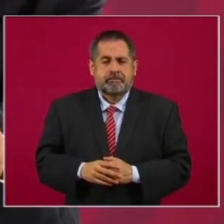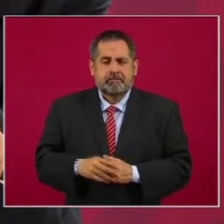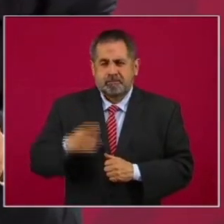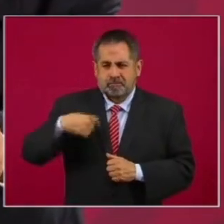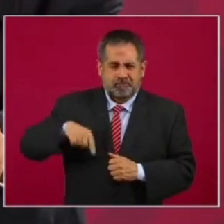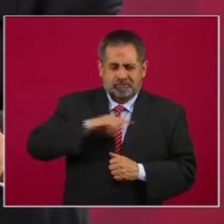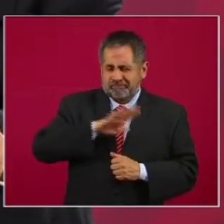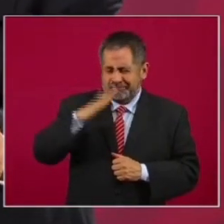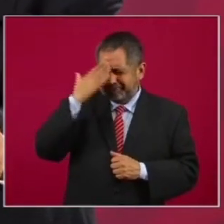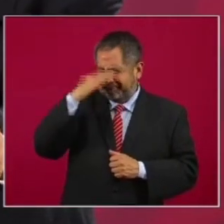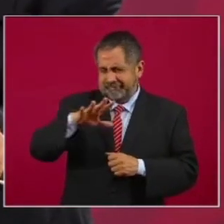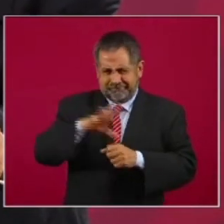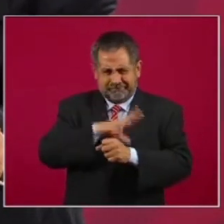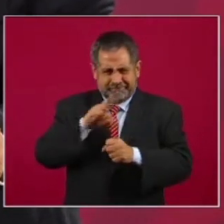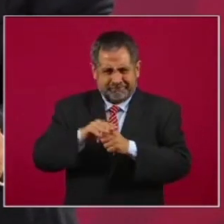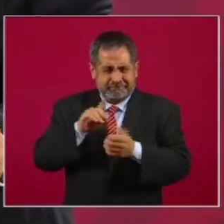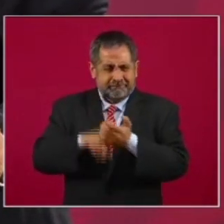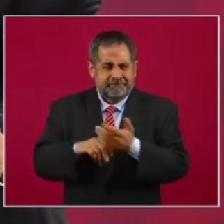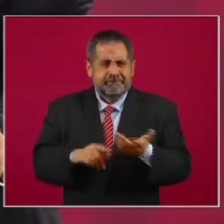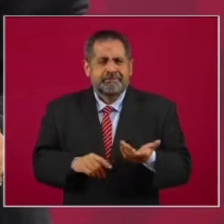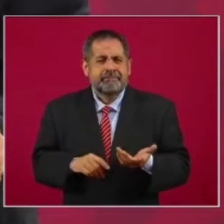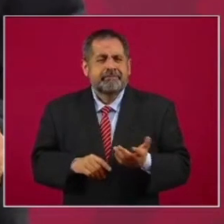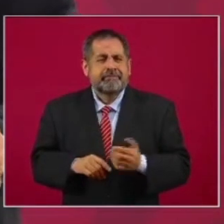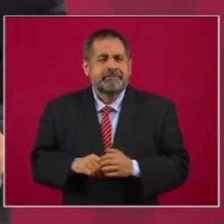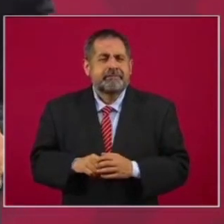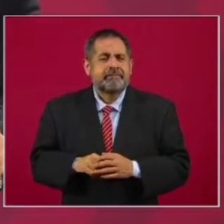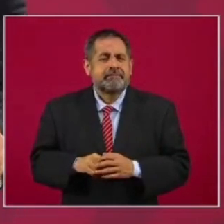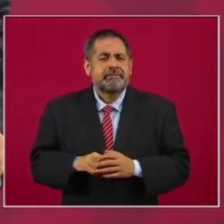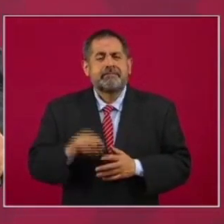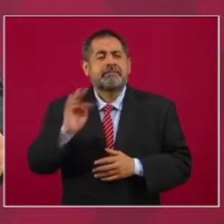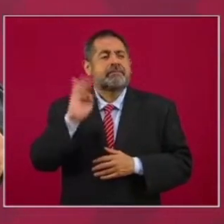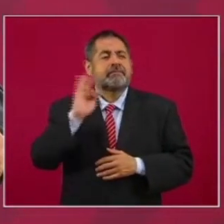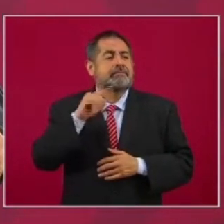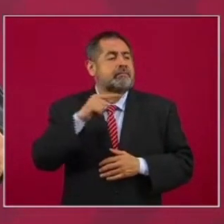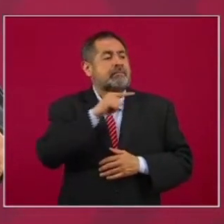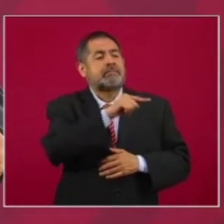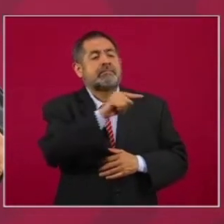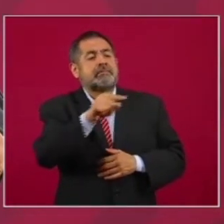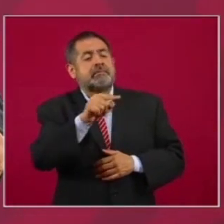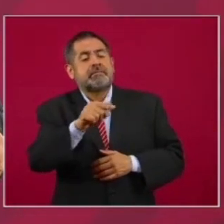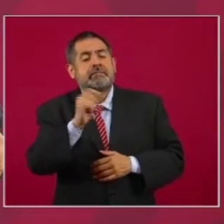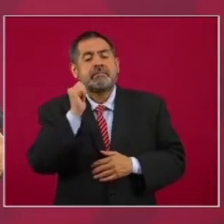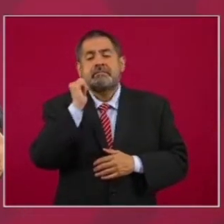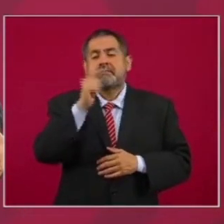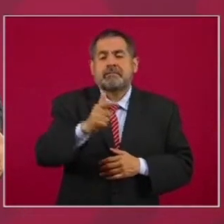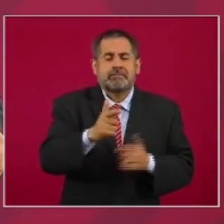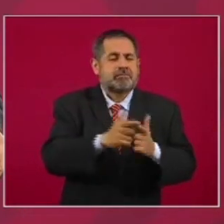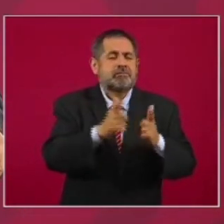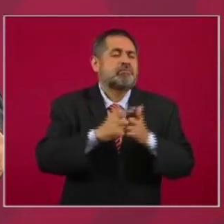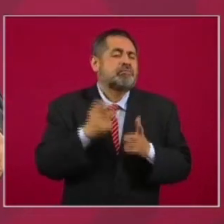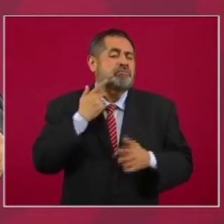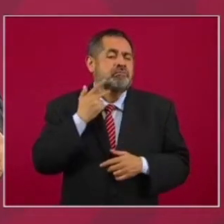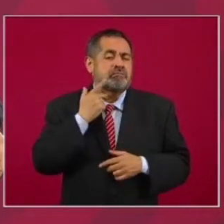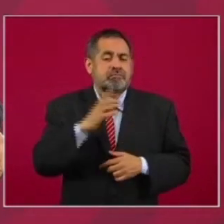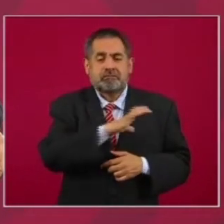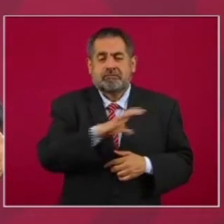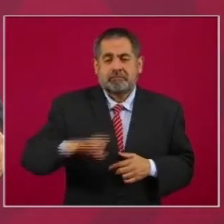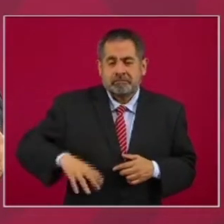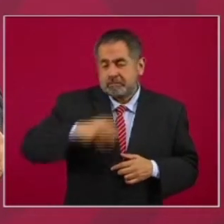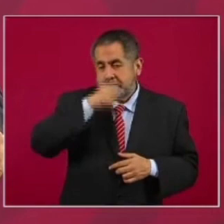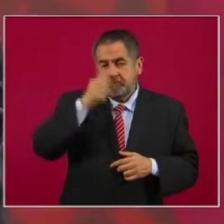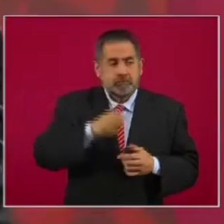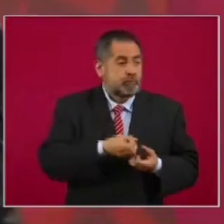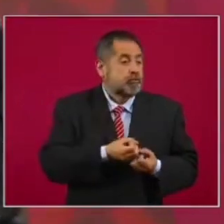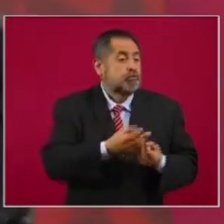Sabemos todo. Entonces, si hay un candidato de un partido repartiendo